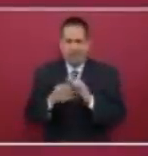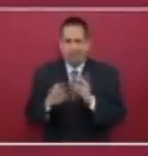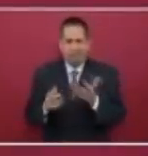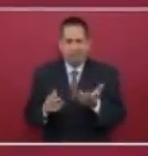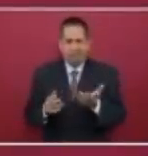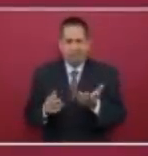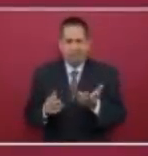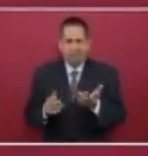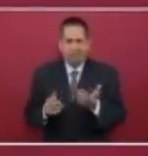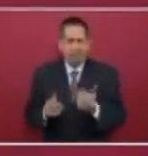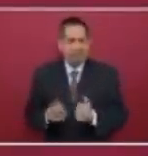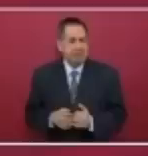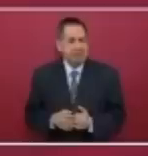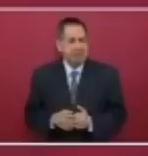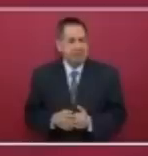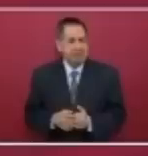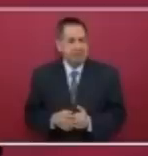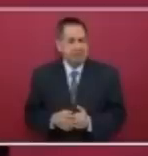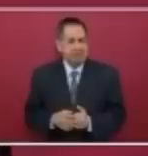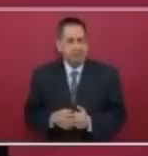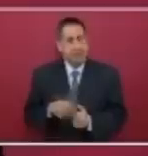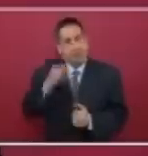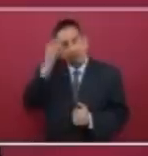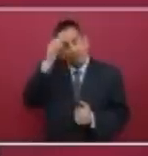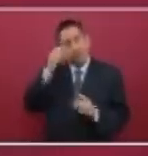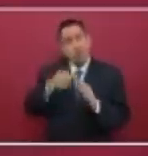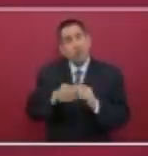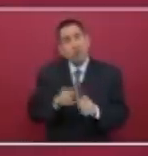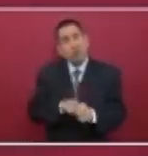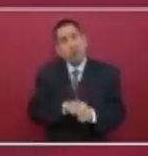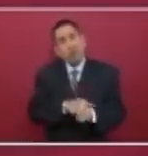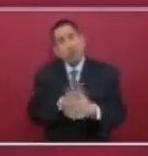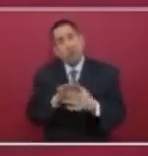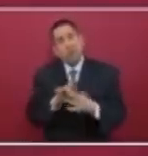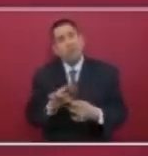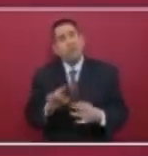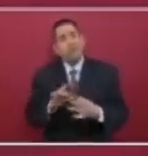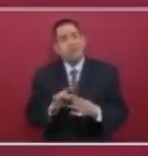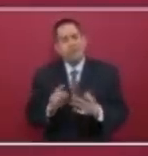tener qué a analizar sobre